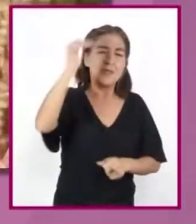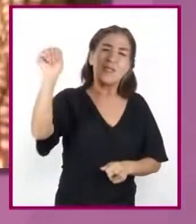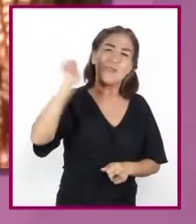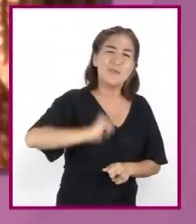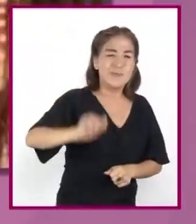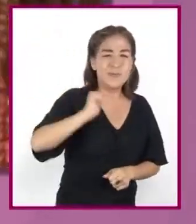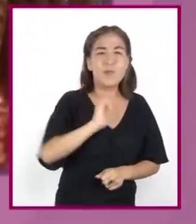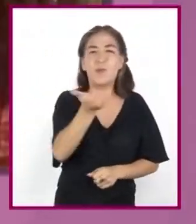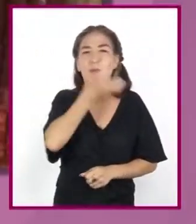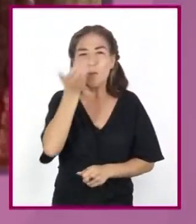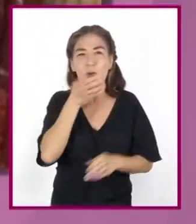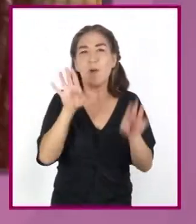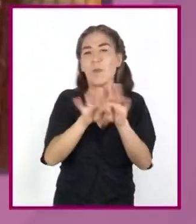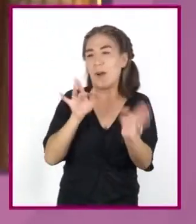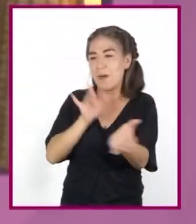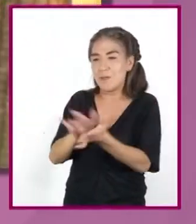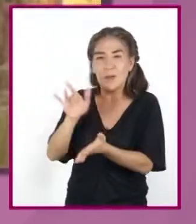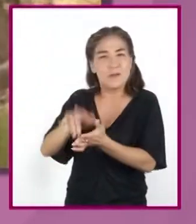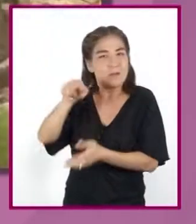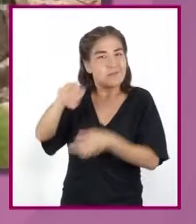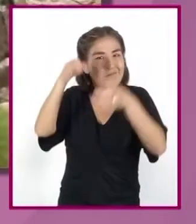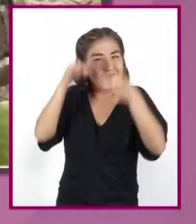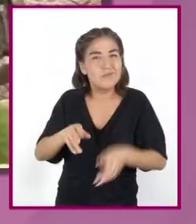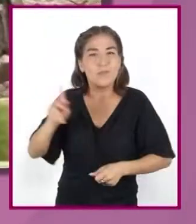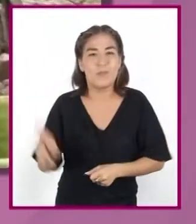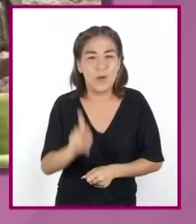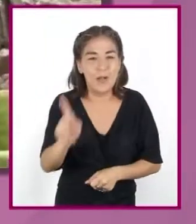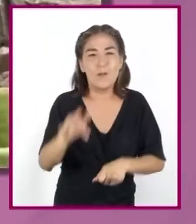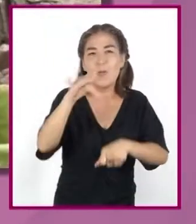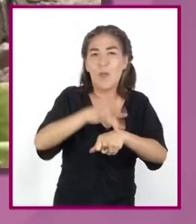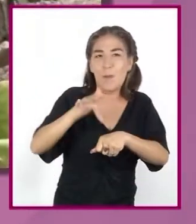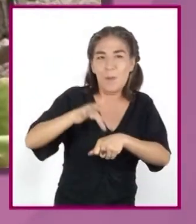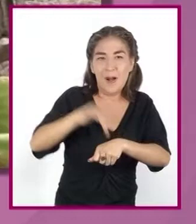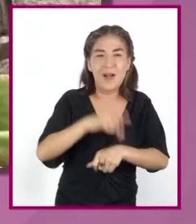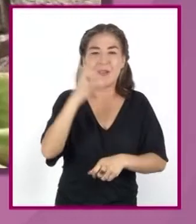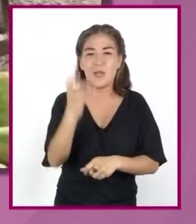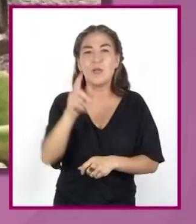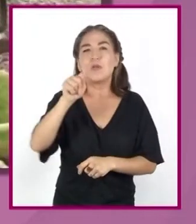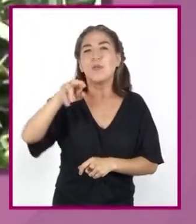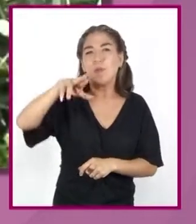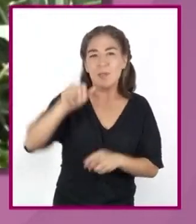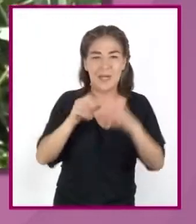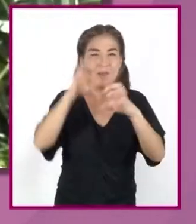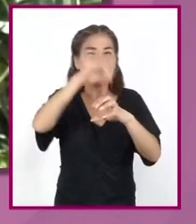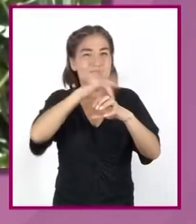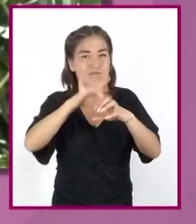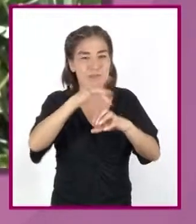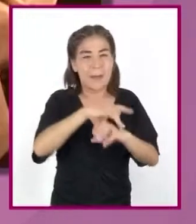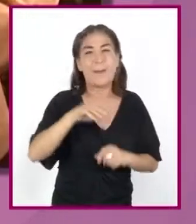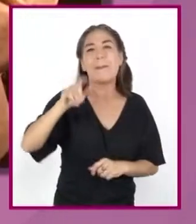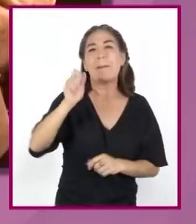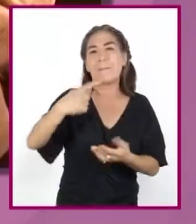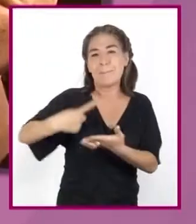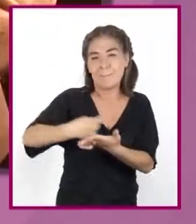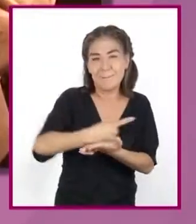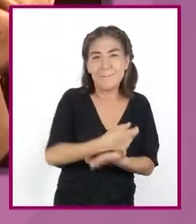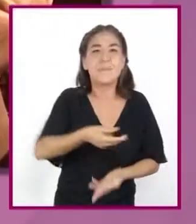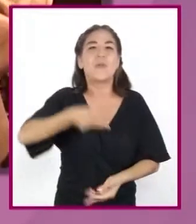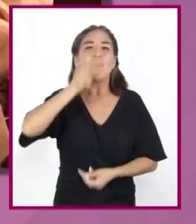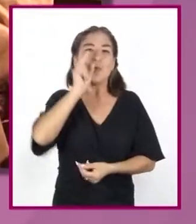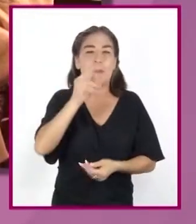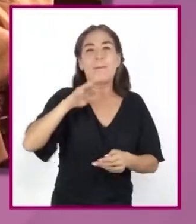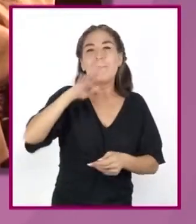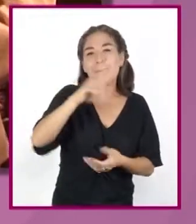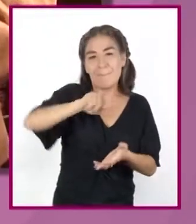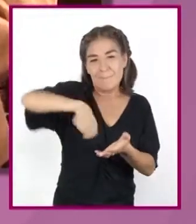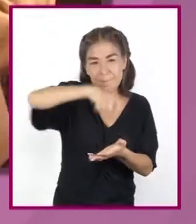y apoyar a productores de maíces nativos, nopales, tunas y xoconostles, mezcales, mieles y copales